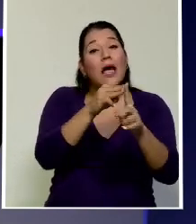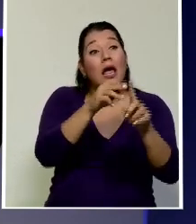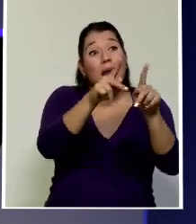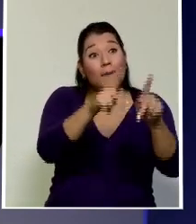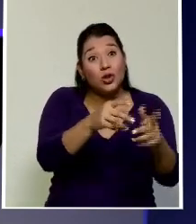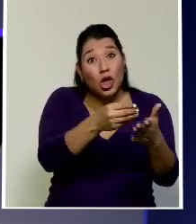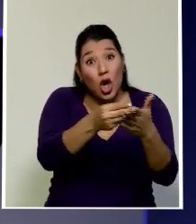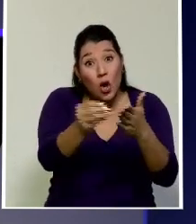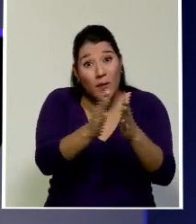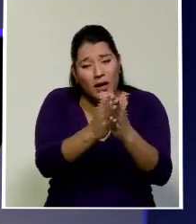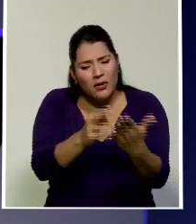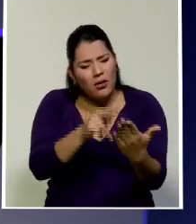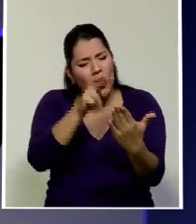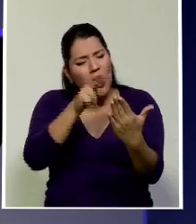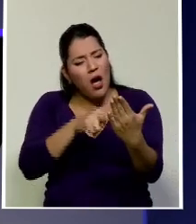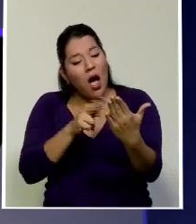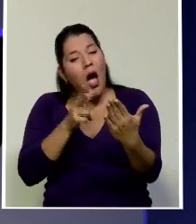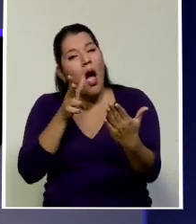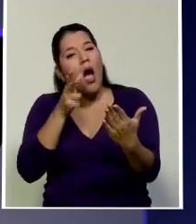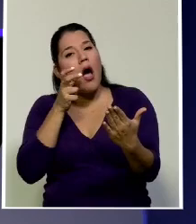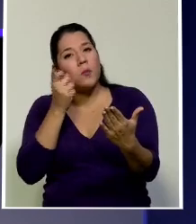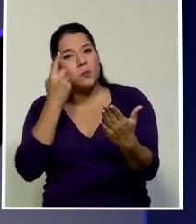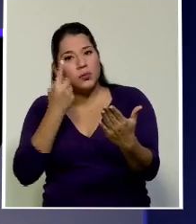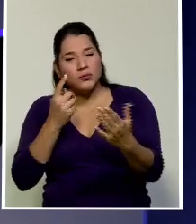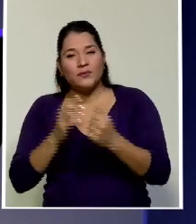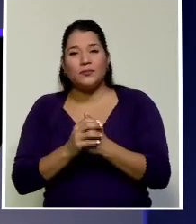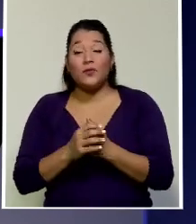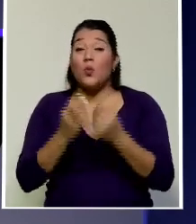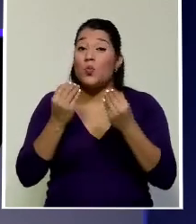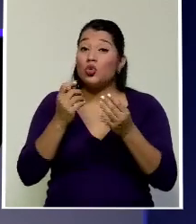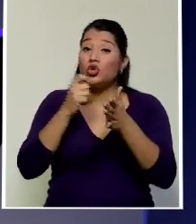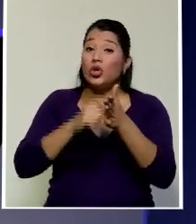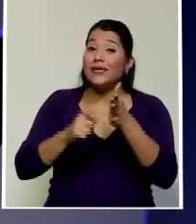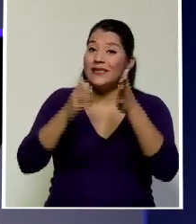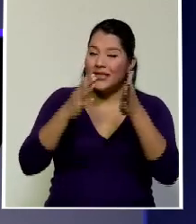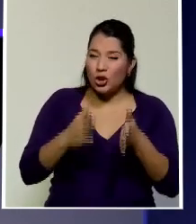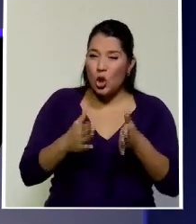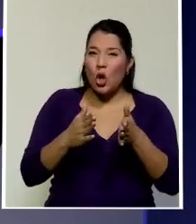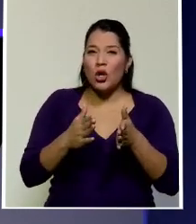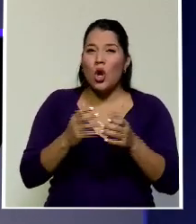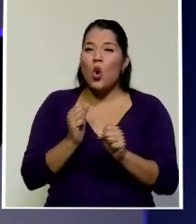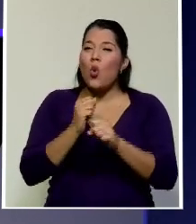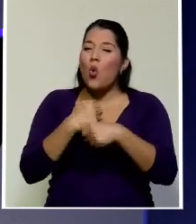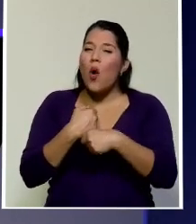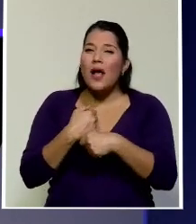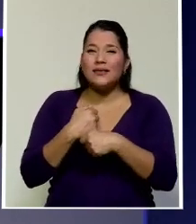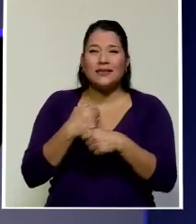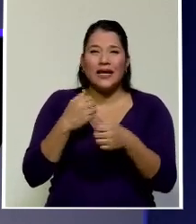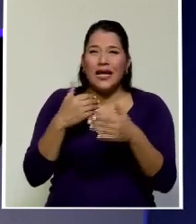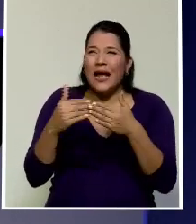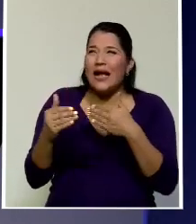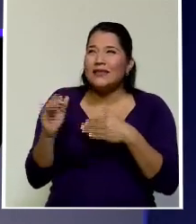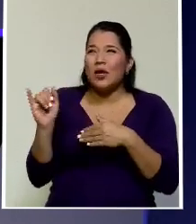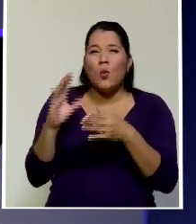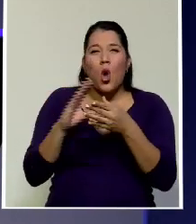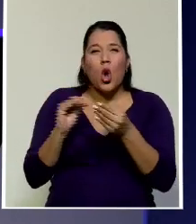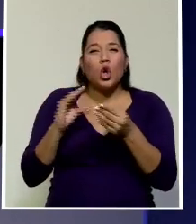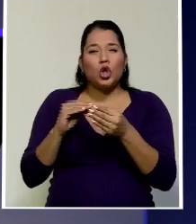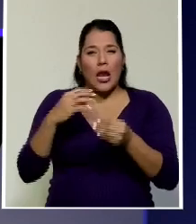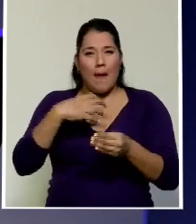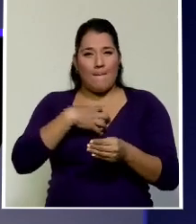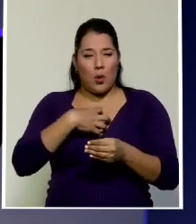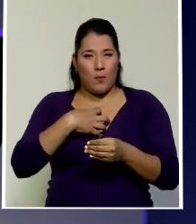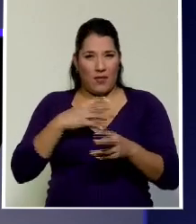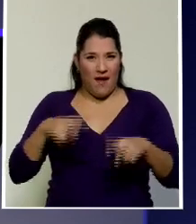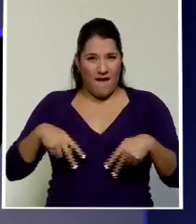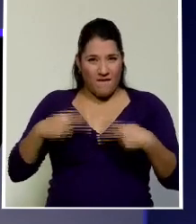percibir. Muchos escritores escriben de una manera casi biográfica, como Henry Miller, Claro.